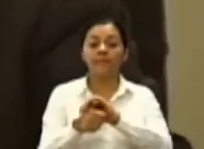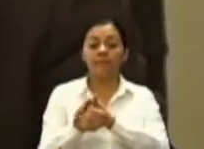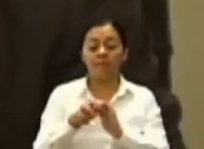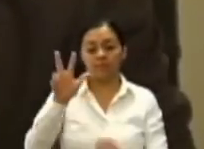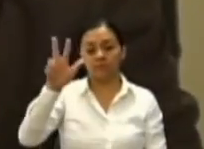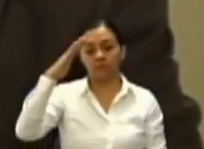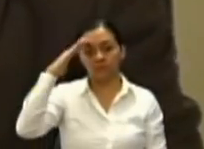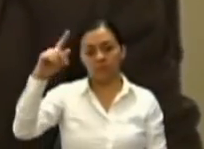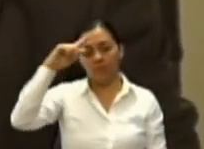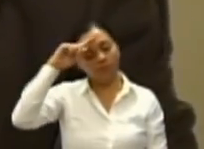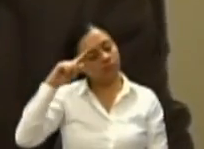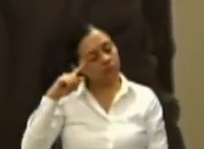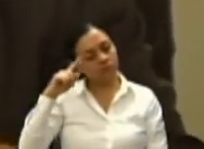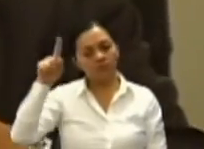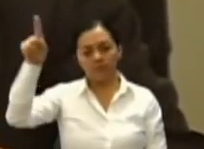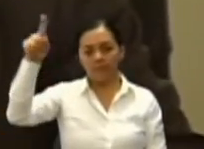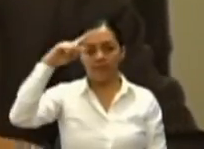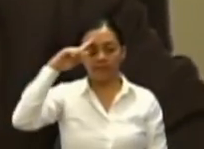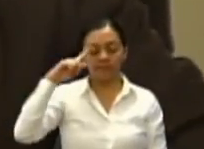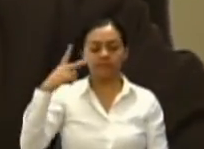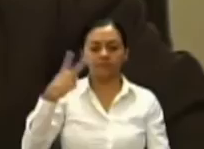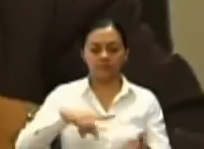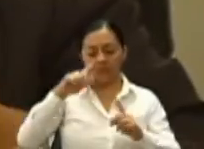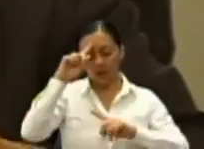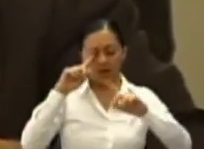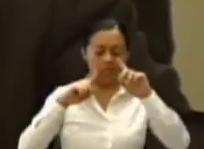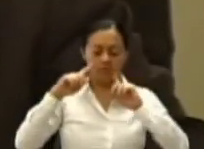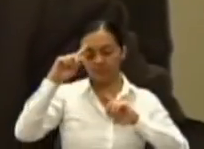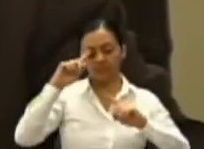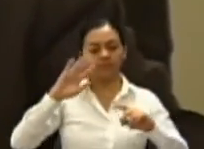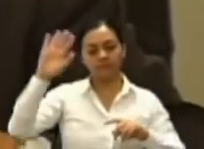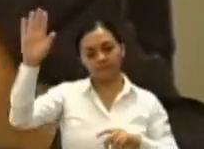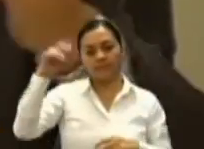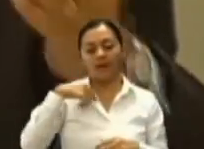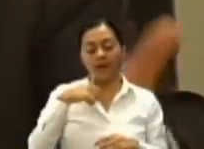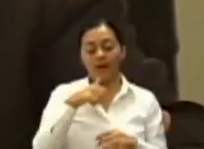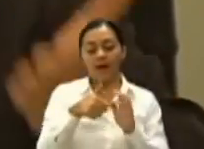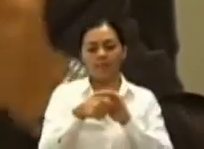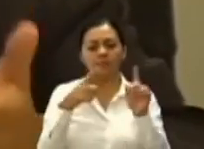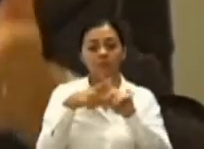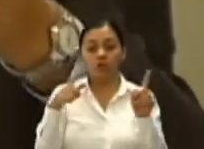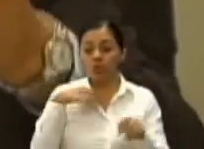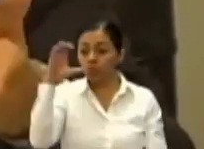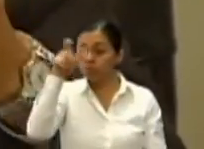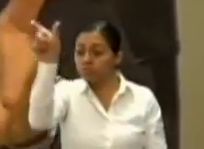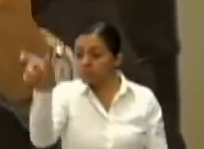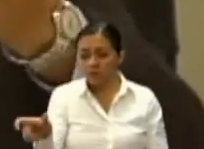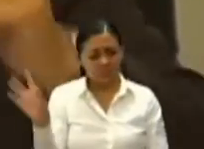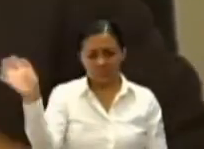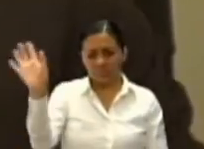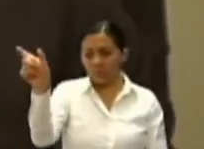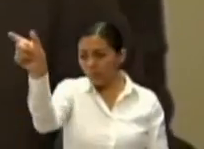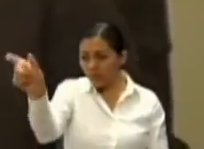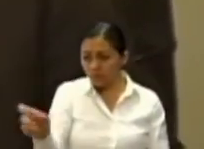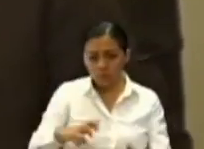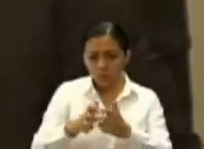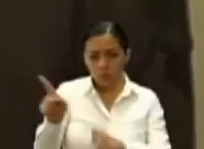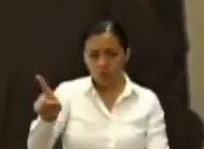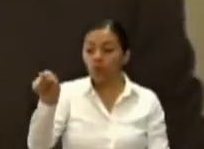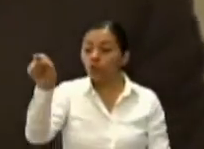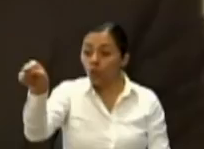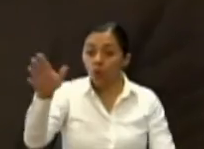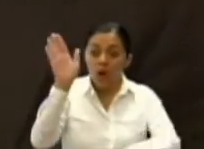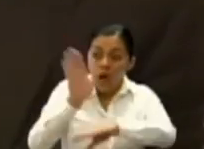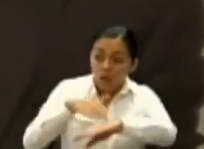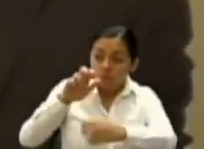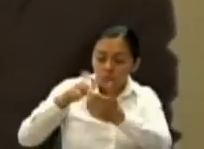policías heridos presidentes eso es delito aquí se investigan delitos señor se buscan los responsables de delito y lo delito novios bueno gracias